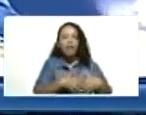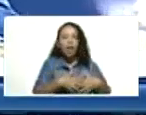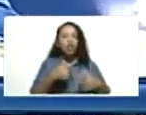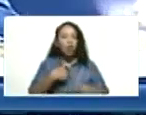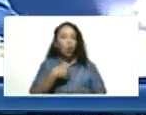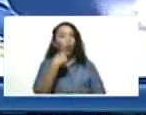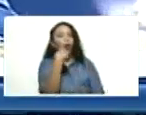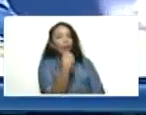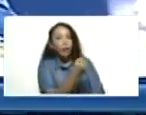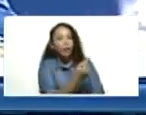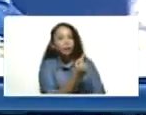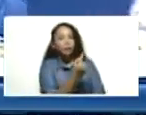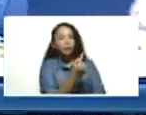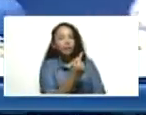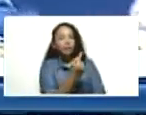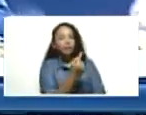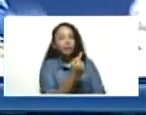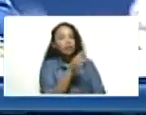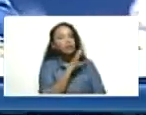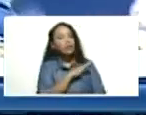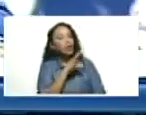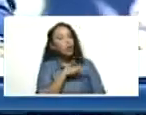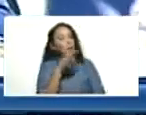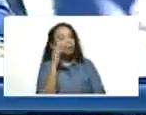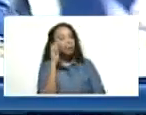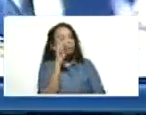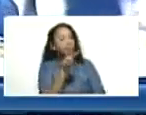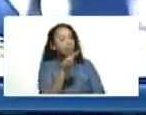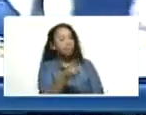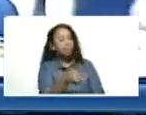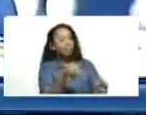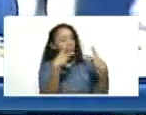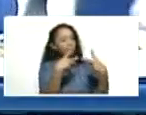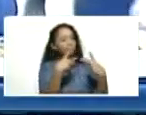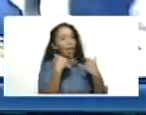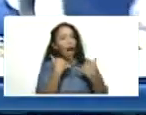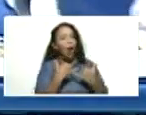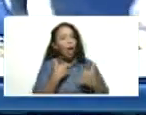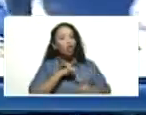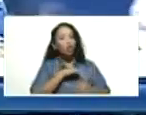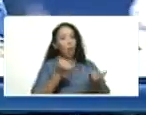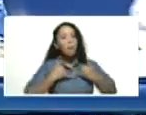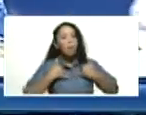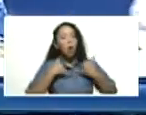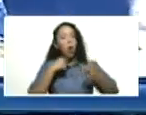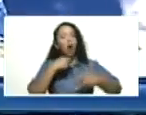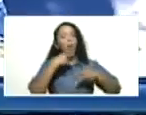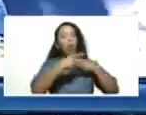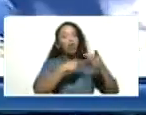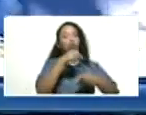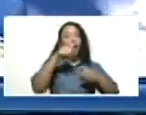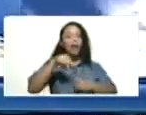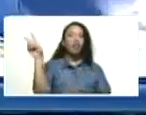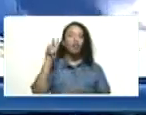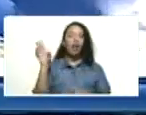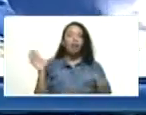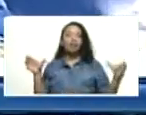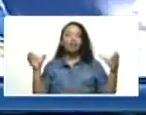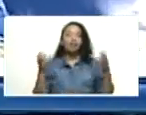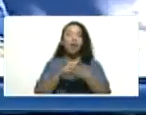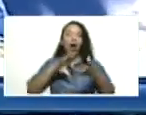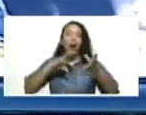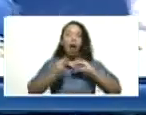dije, señores, llegó la hora de producir los CLAP en Venezuela. Reunimos a los